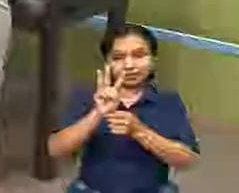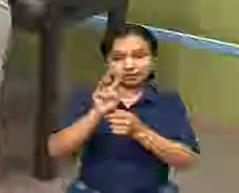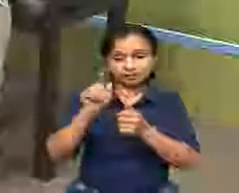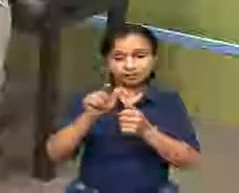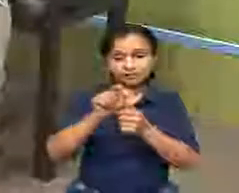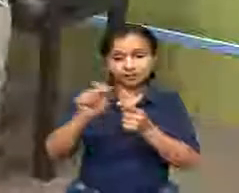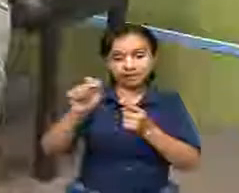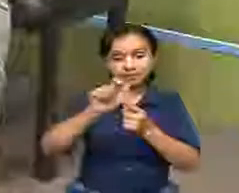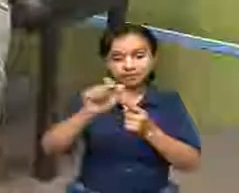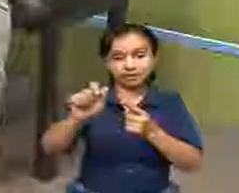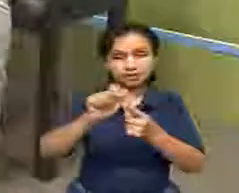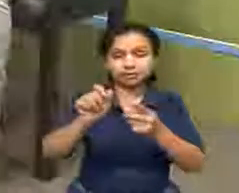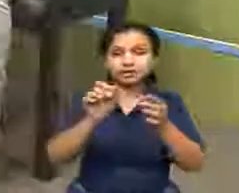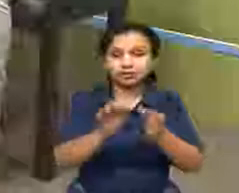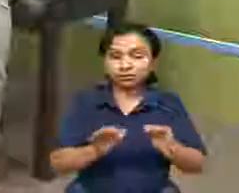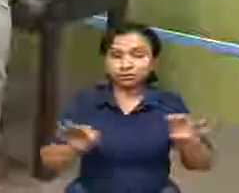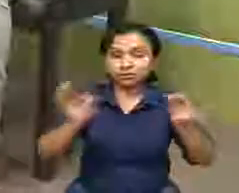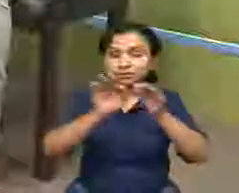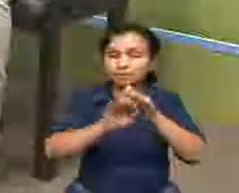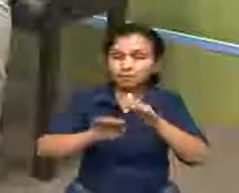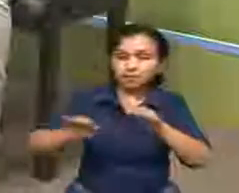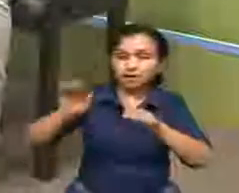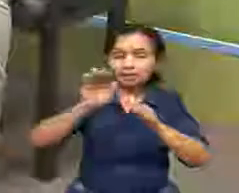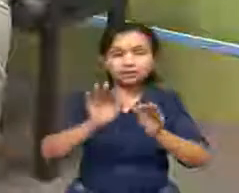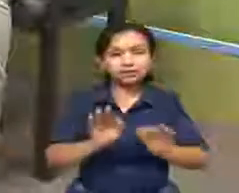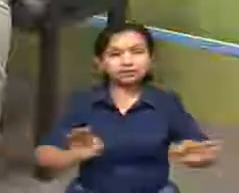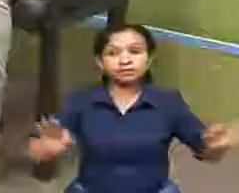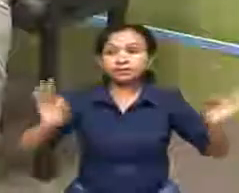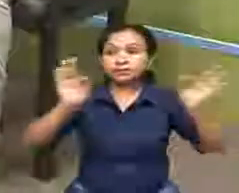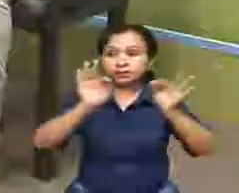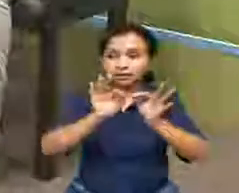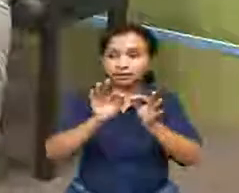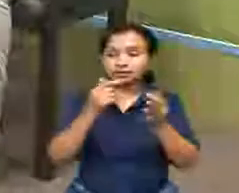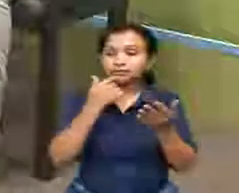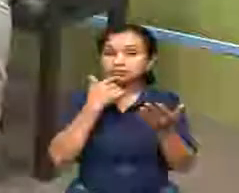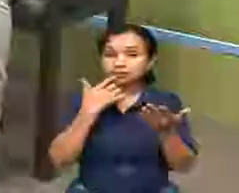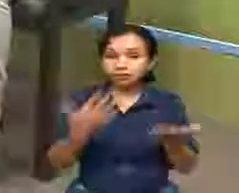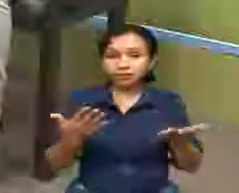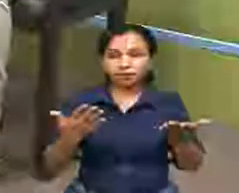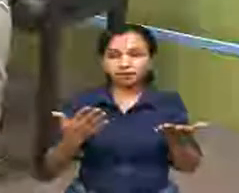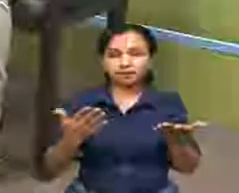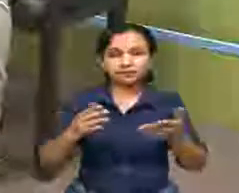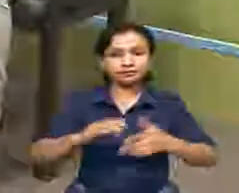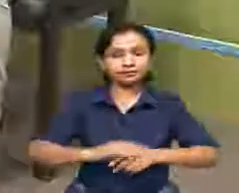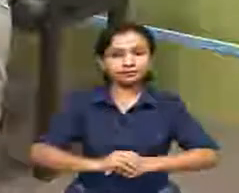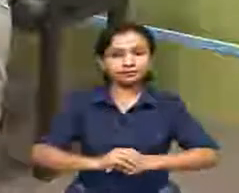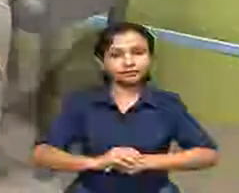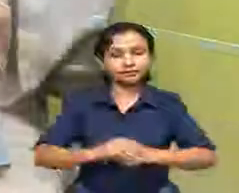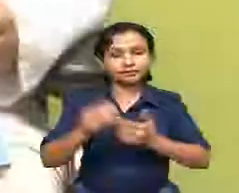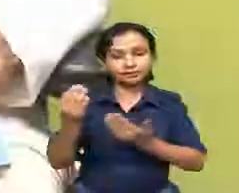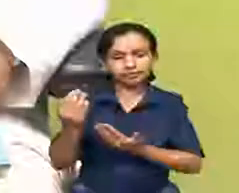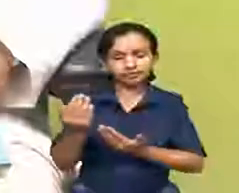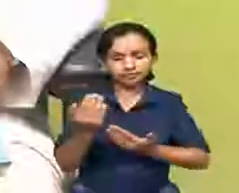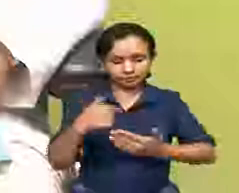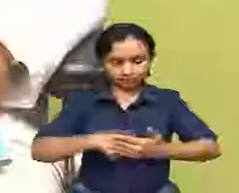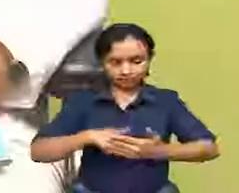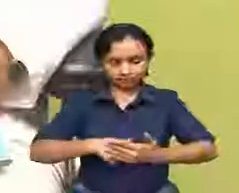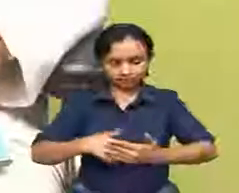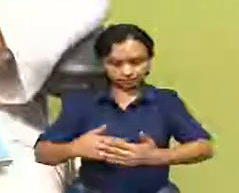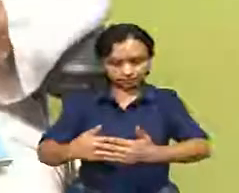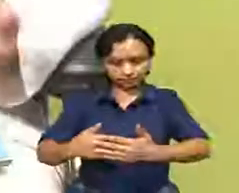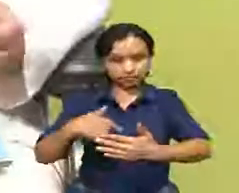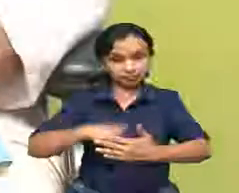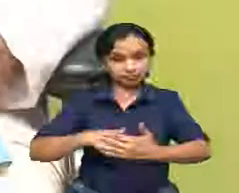importante la alimentación. ¿Por qué? ¿Debido a qué? Debido a que el bebé se va formando, ¿verdad?